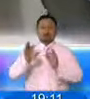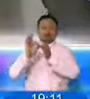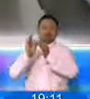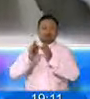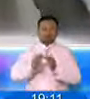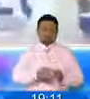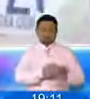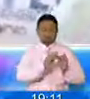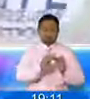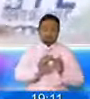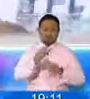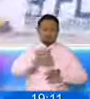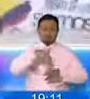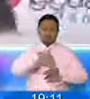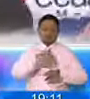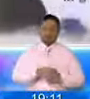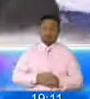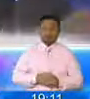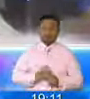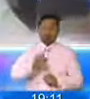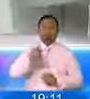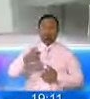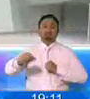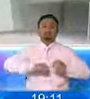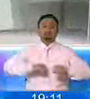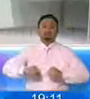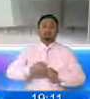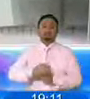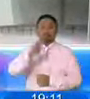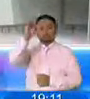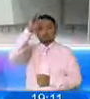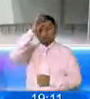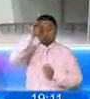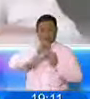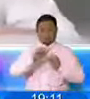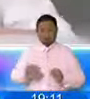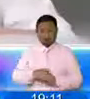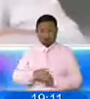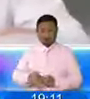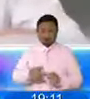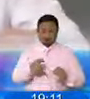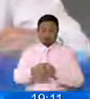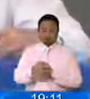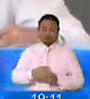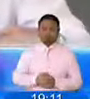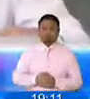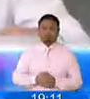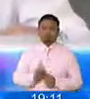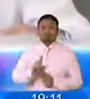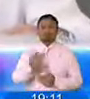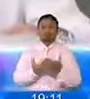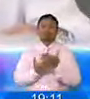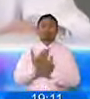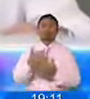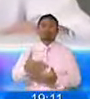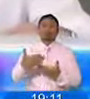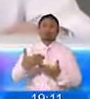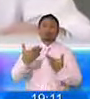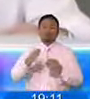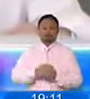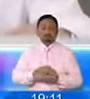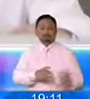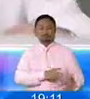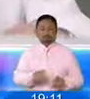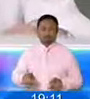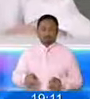Manabí después del terremoto. Durante su primera actividad inauguró el Hospital General del IES en Manta. Con esta nueva obra y las que se están